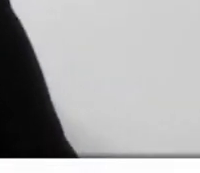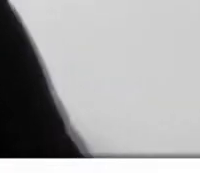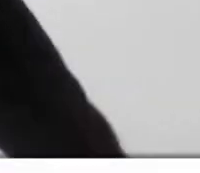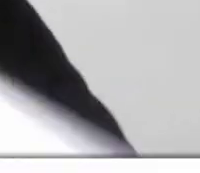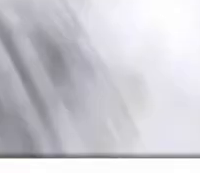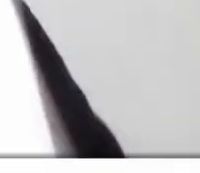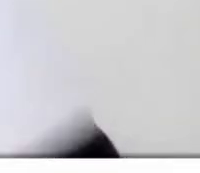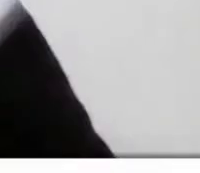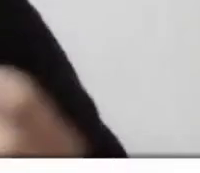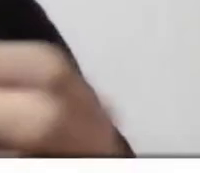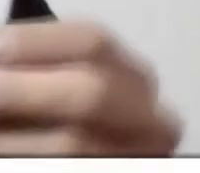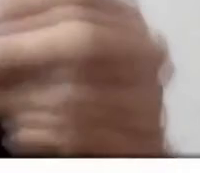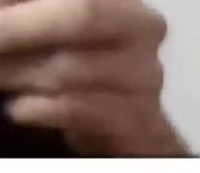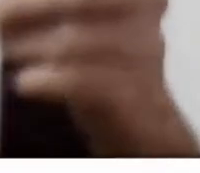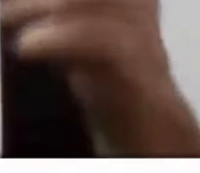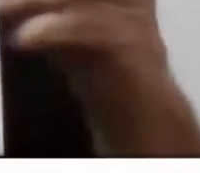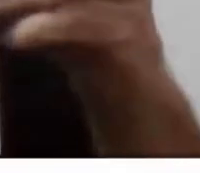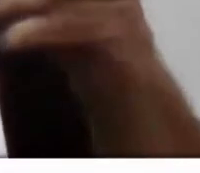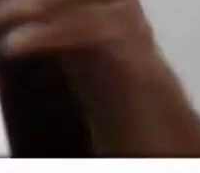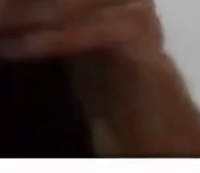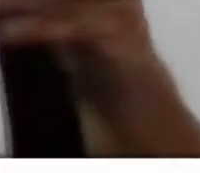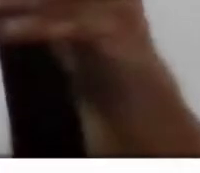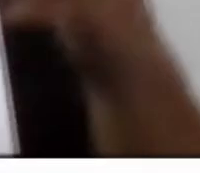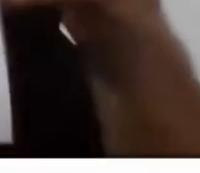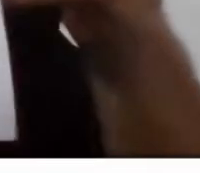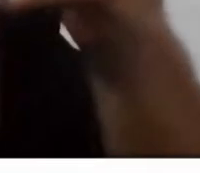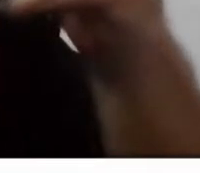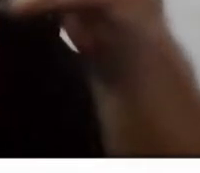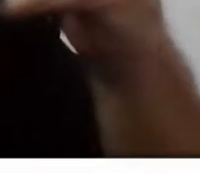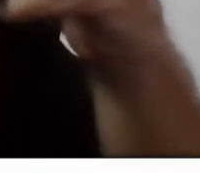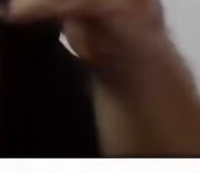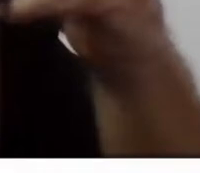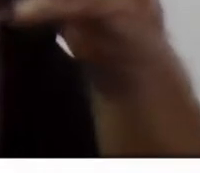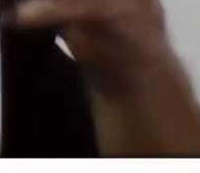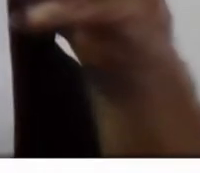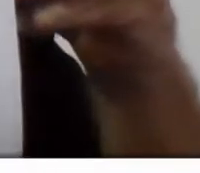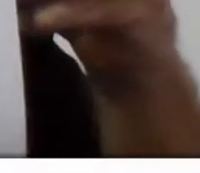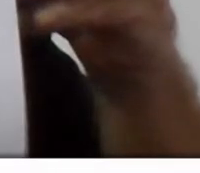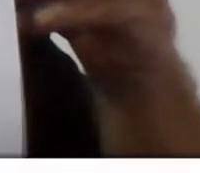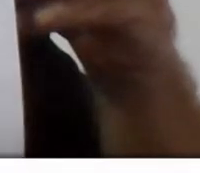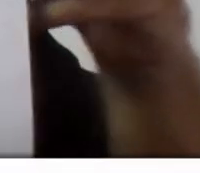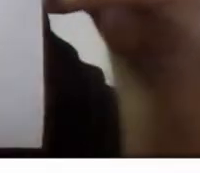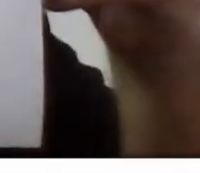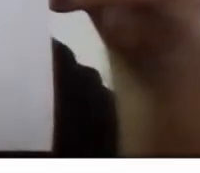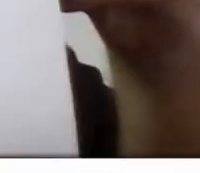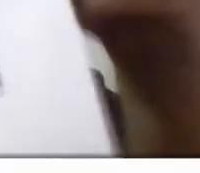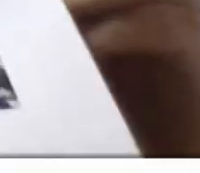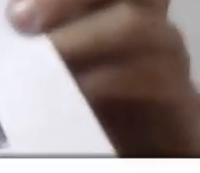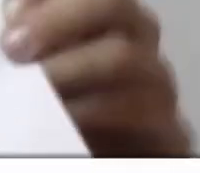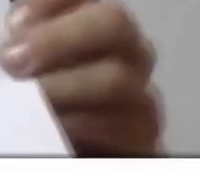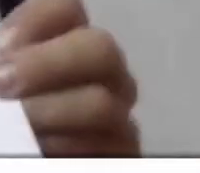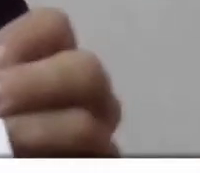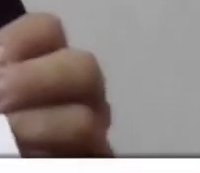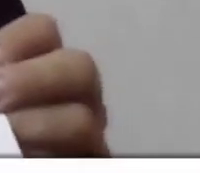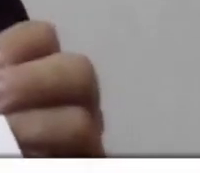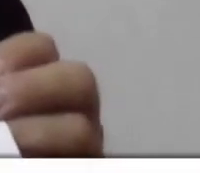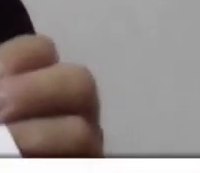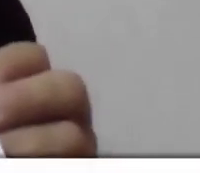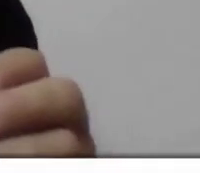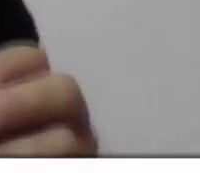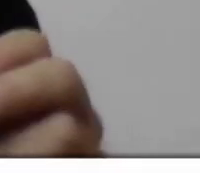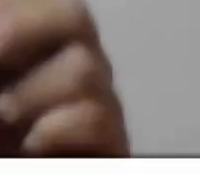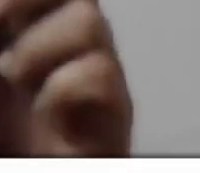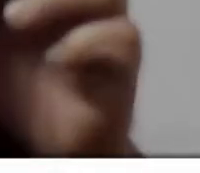que presentarse aquí. Si se ve todo blanco es porque son todas viviendas. Es en el medio de la ciudad de Villa